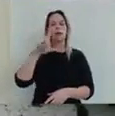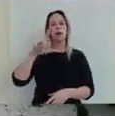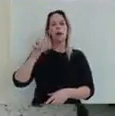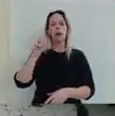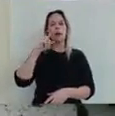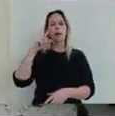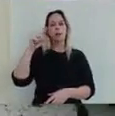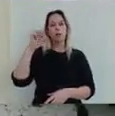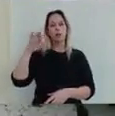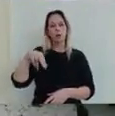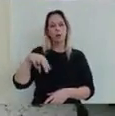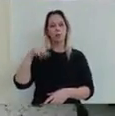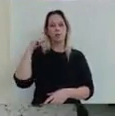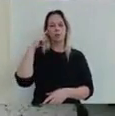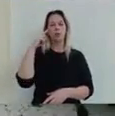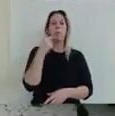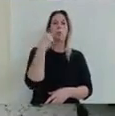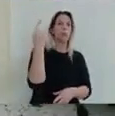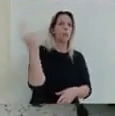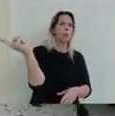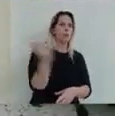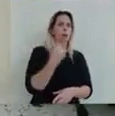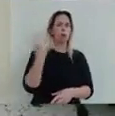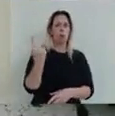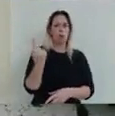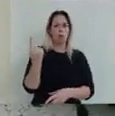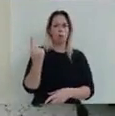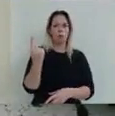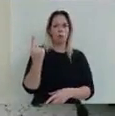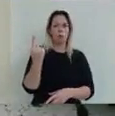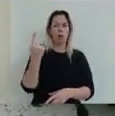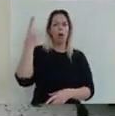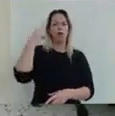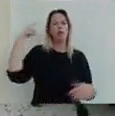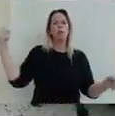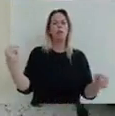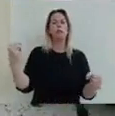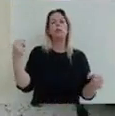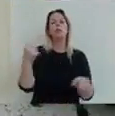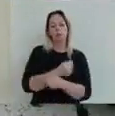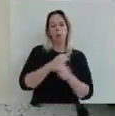Pongo a consideración la moción de la concejal Miño, aprobado por unanimidad.